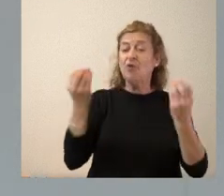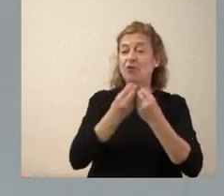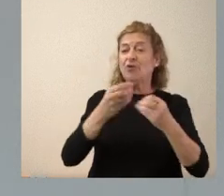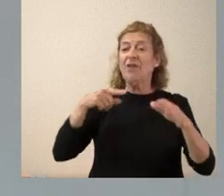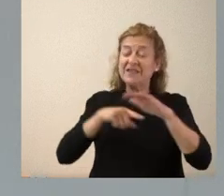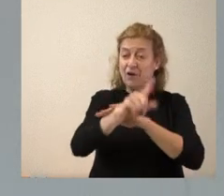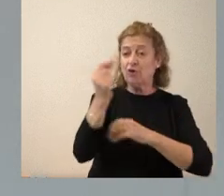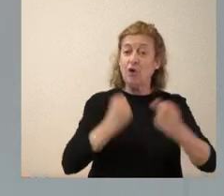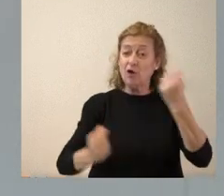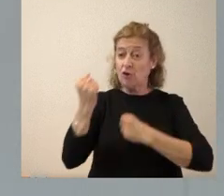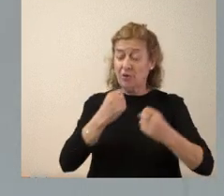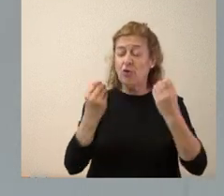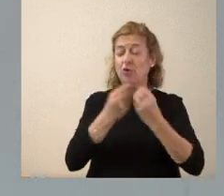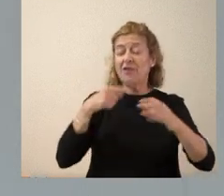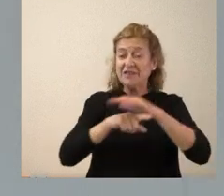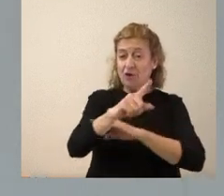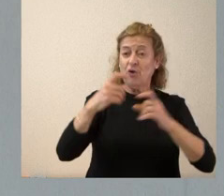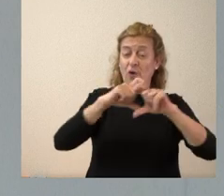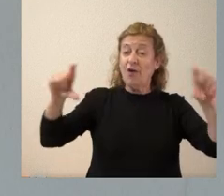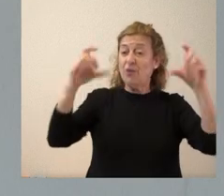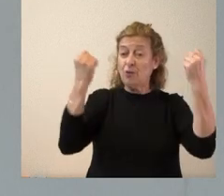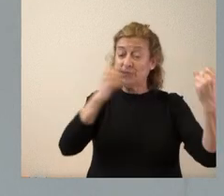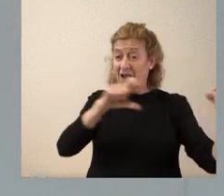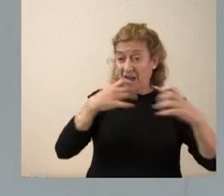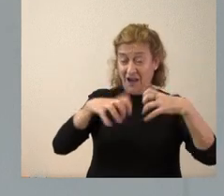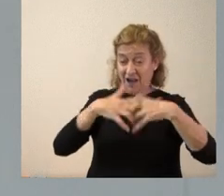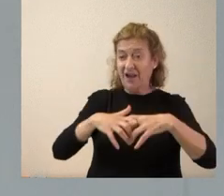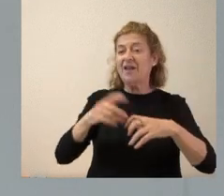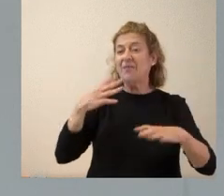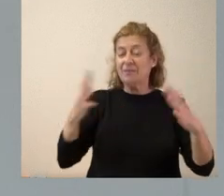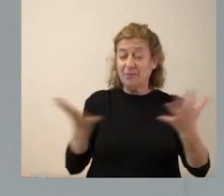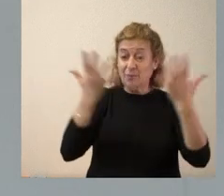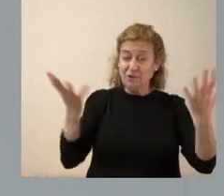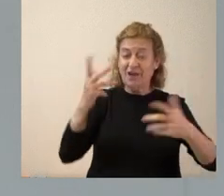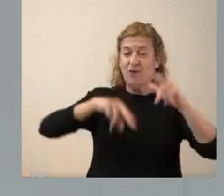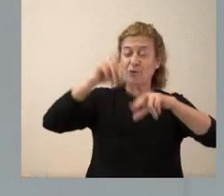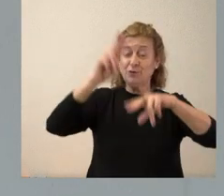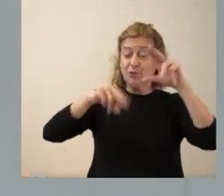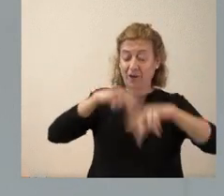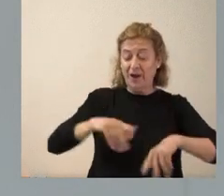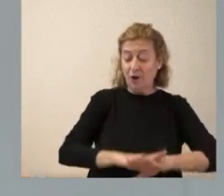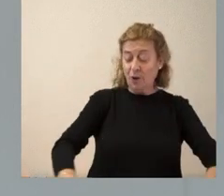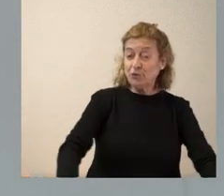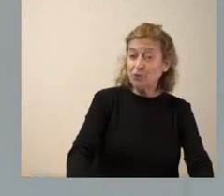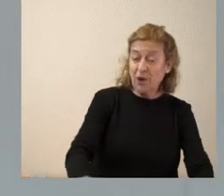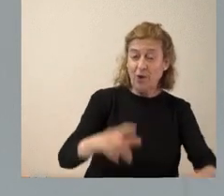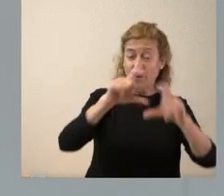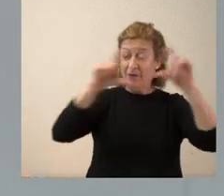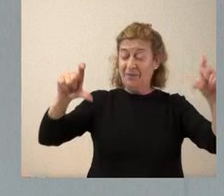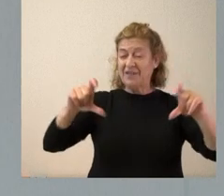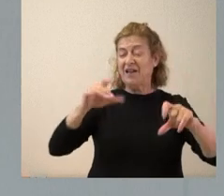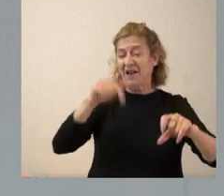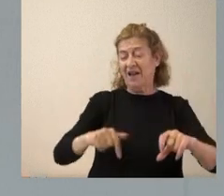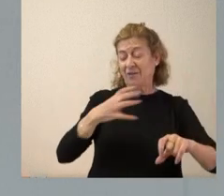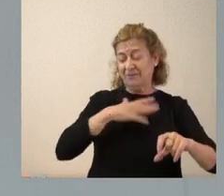económico con el desarrollo industrial impulsa la construcción de suelo empresarial en nuestra comunidad Autónoma en este caso mediante